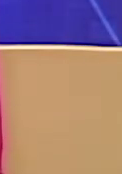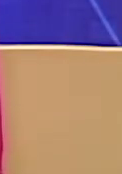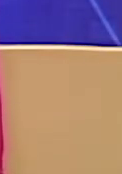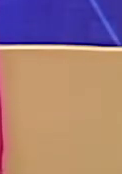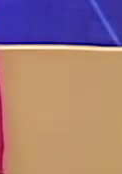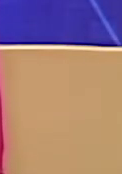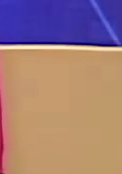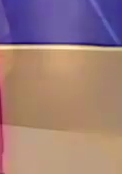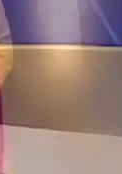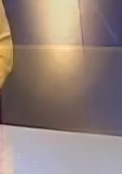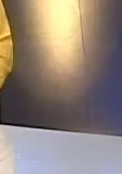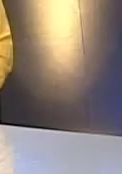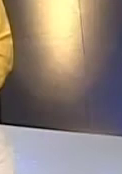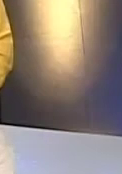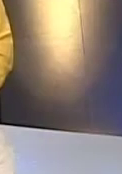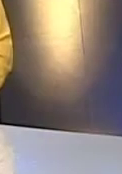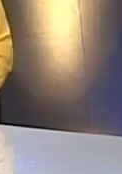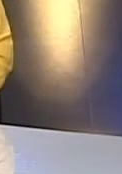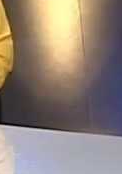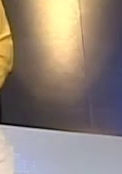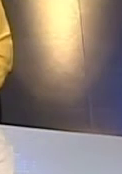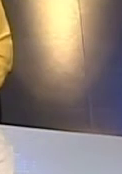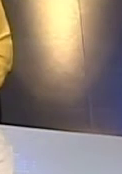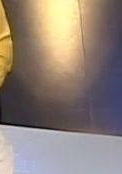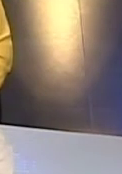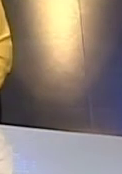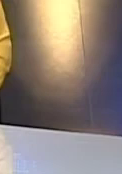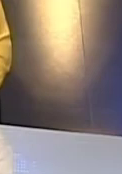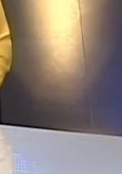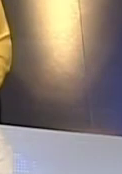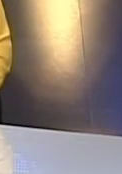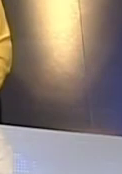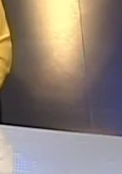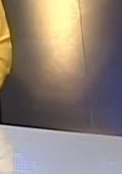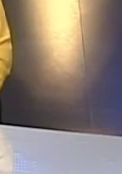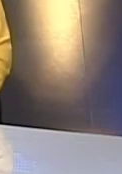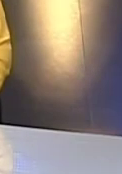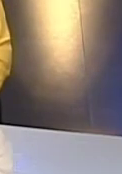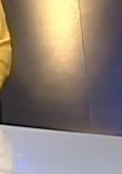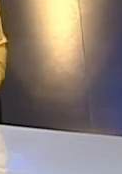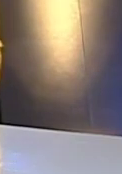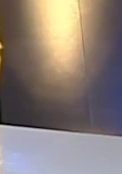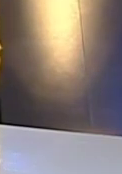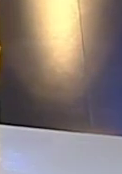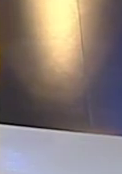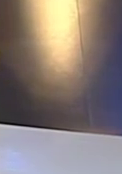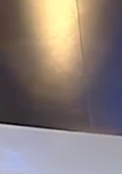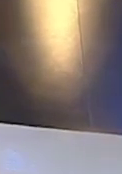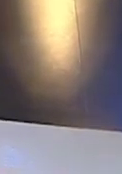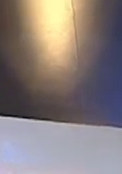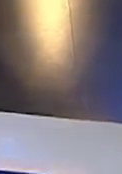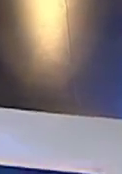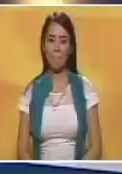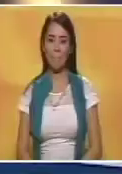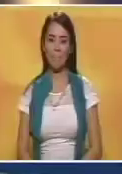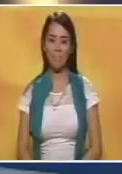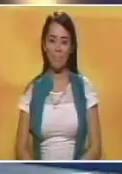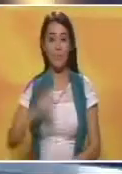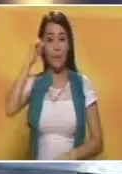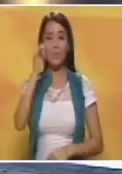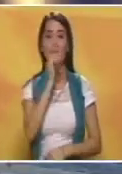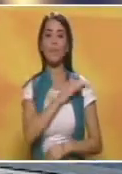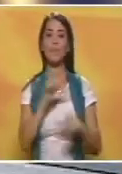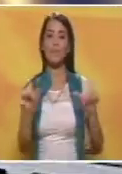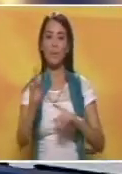tengan todos muy buenas tardes amigos así llegamos al final de la presente emisión de noticiero venevisión recuerden noticiero venevisión canal 4 reporta ustedes se